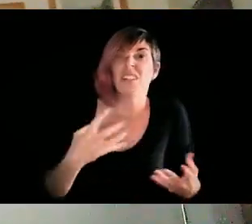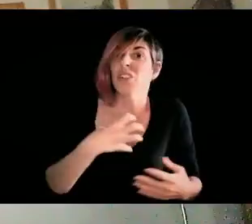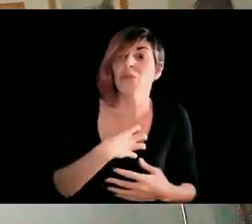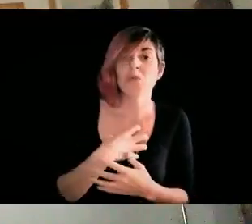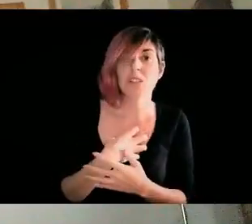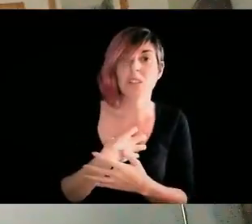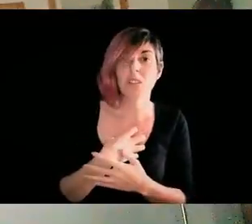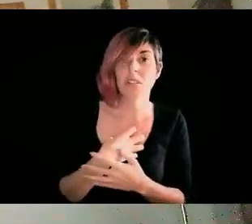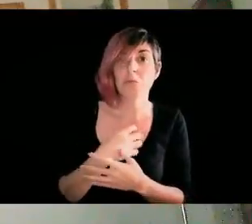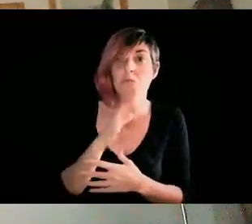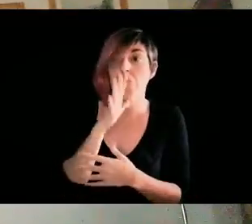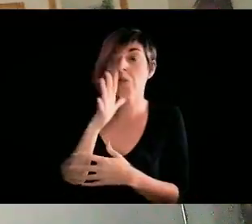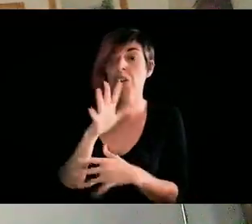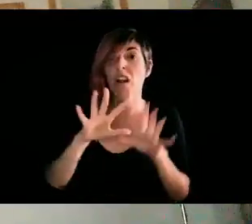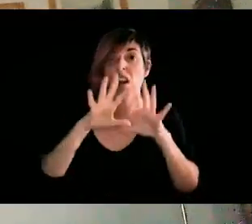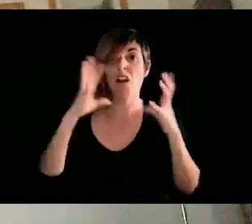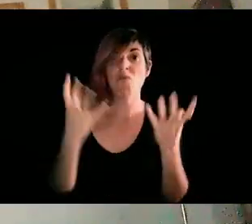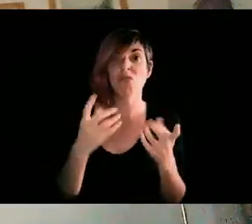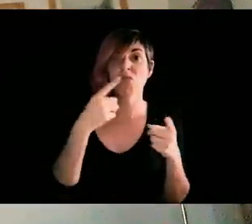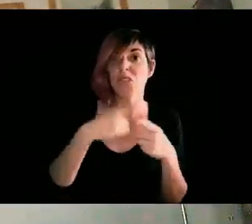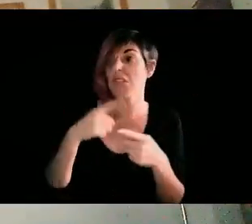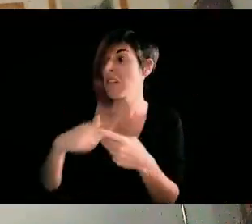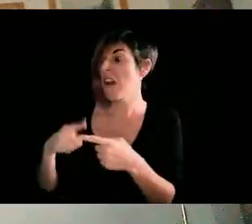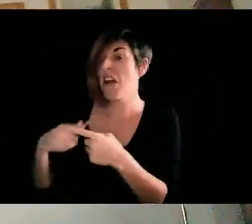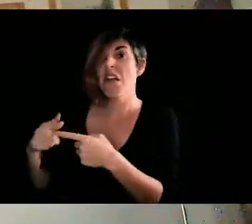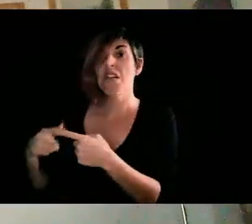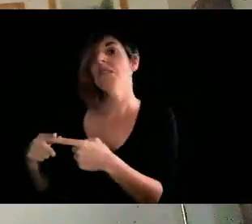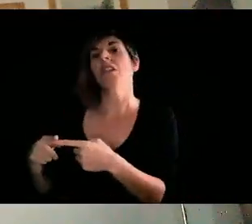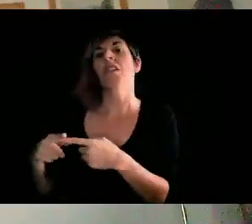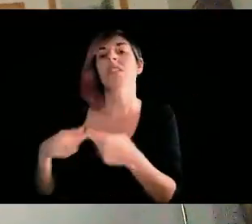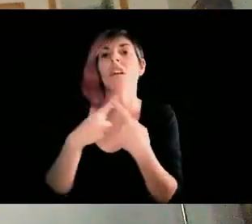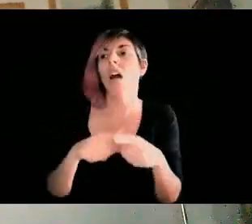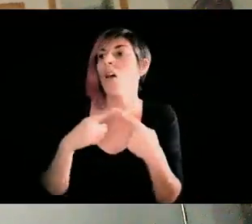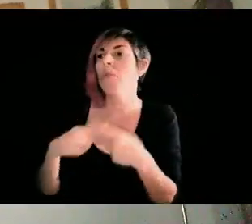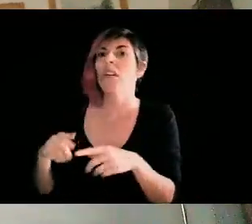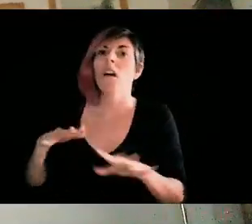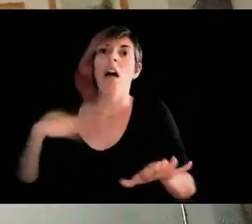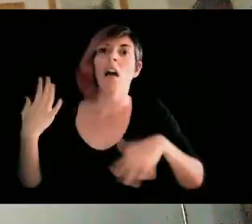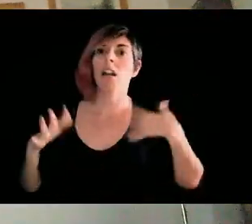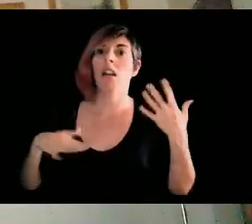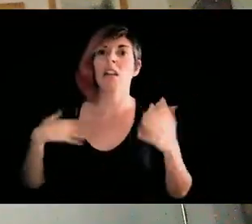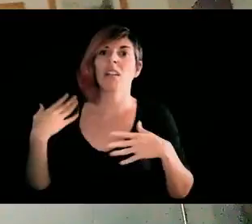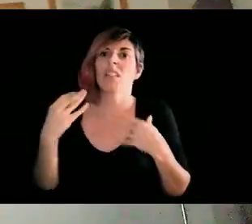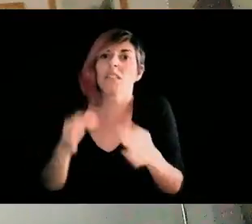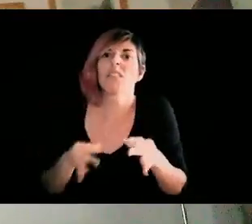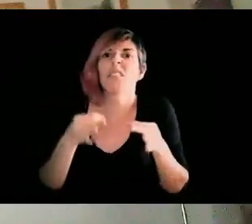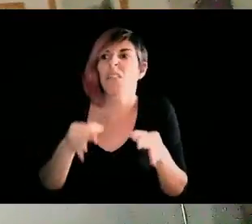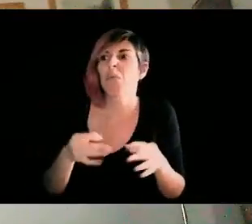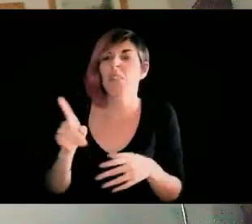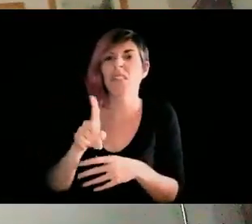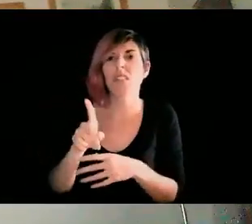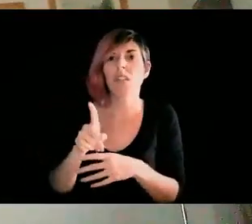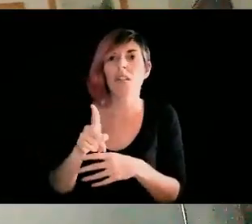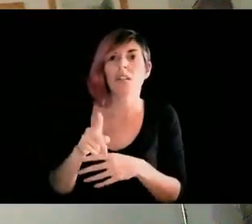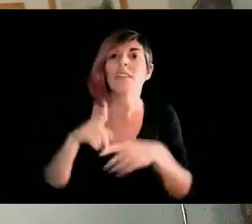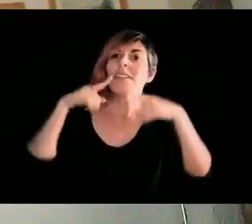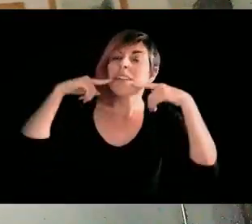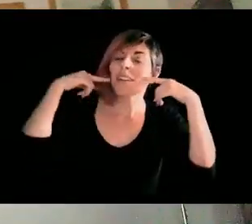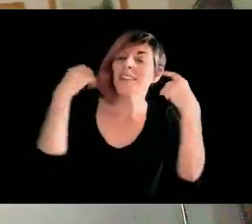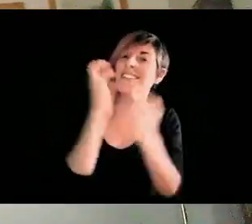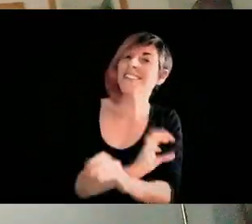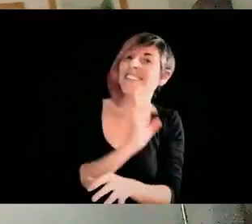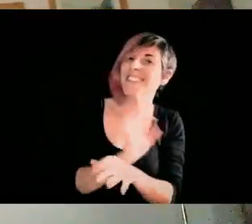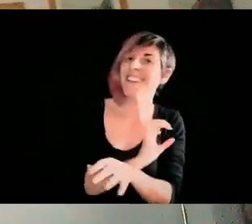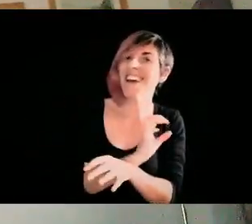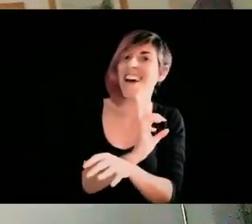nuestra vida, porque en este mundo tan cambiante no podemos sostener la alegría eternamente, no podemos sostener la